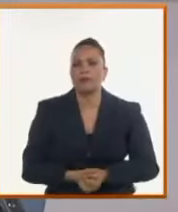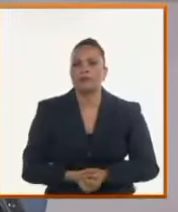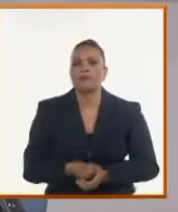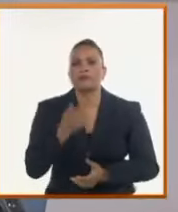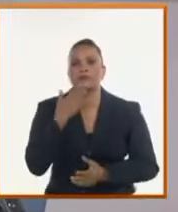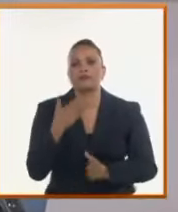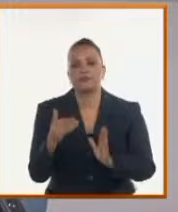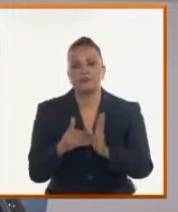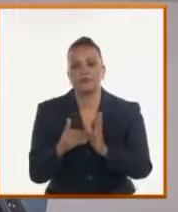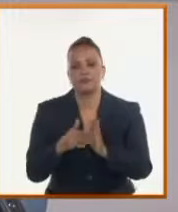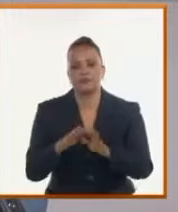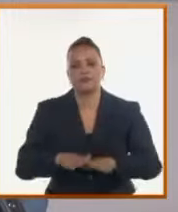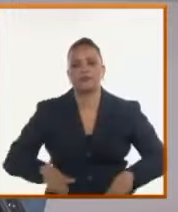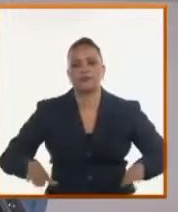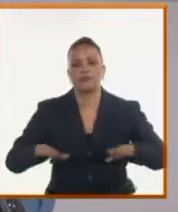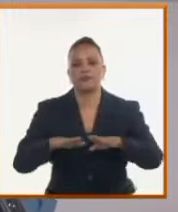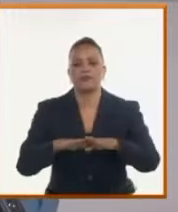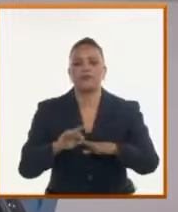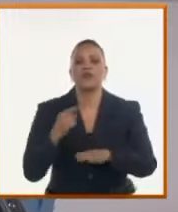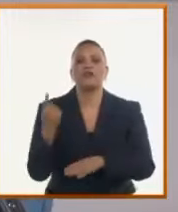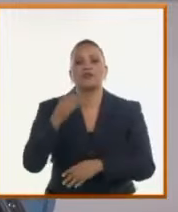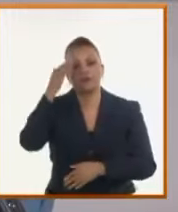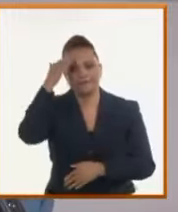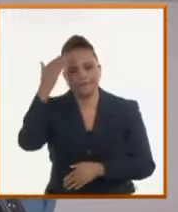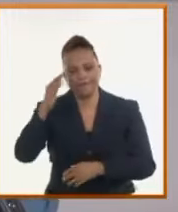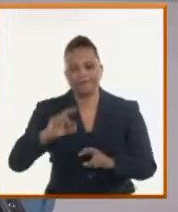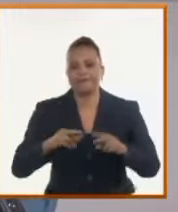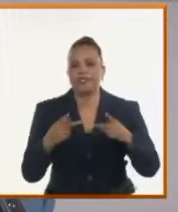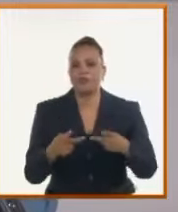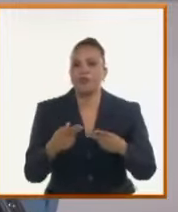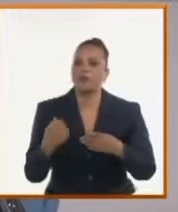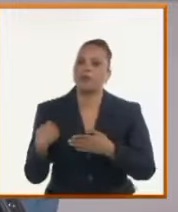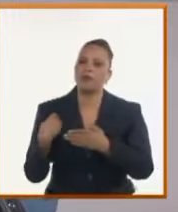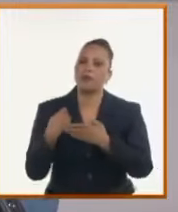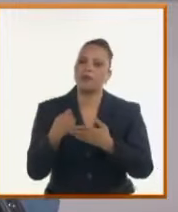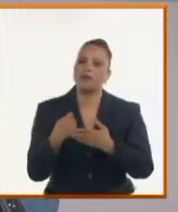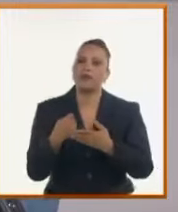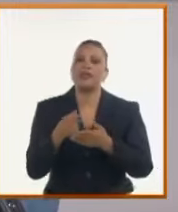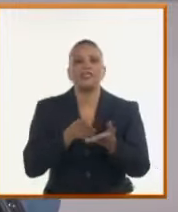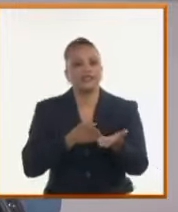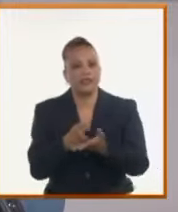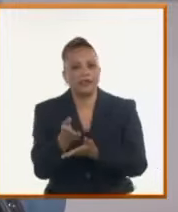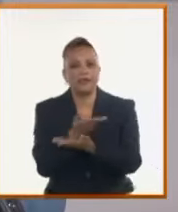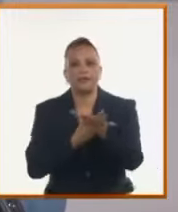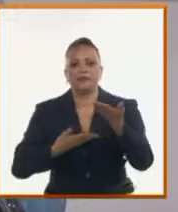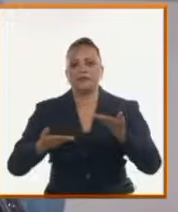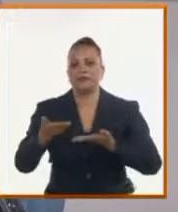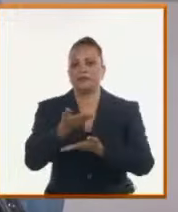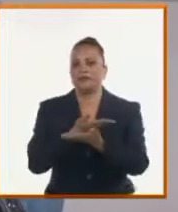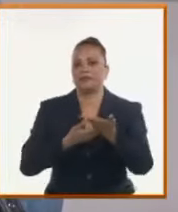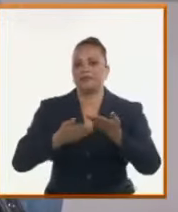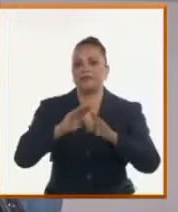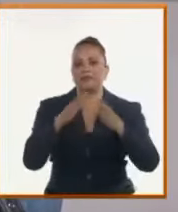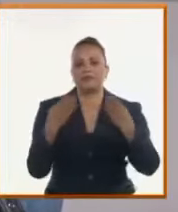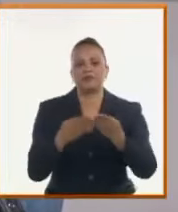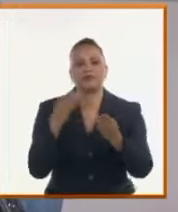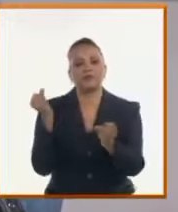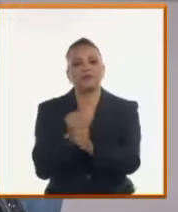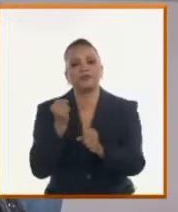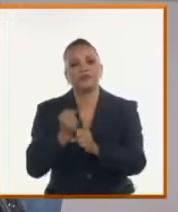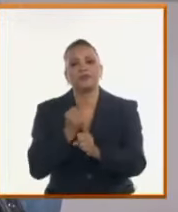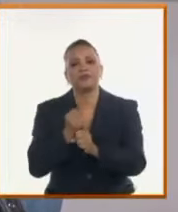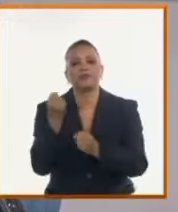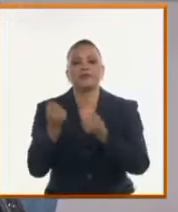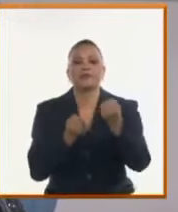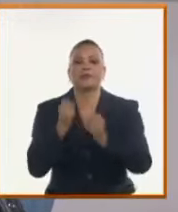esta en la mesa nosotros agradecer una vez más por permitirnos seguir compartiendo sobre la la gestión de la actividad de la